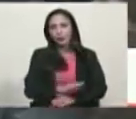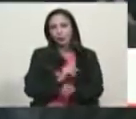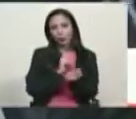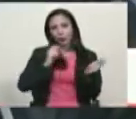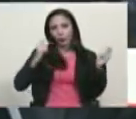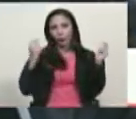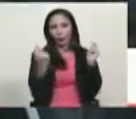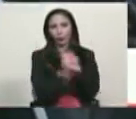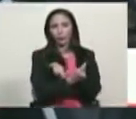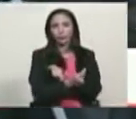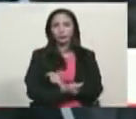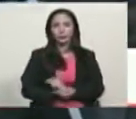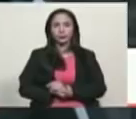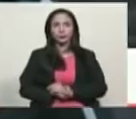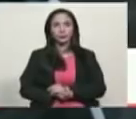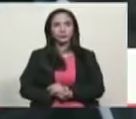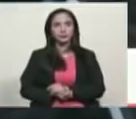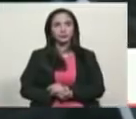un después,